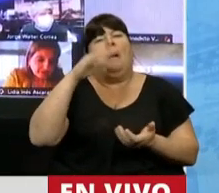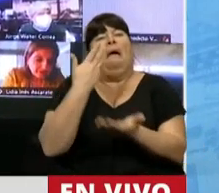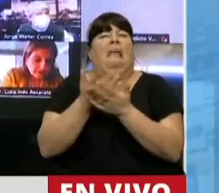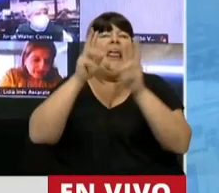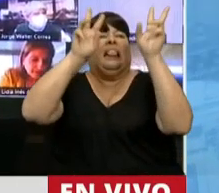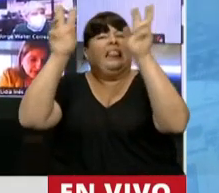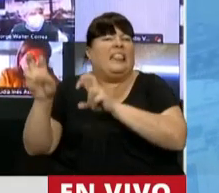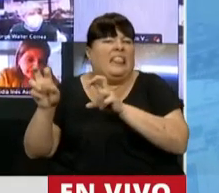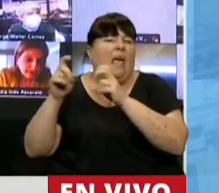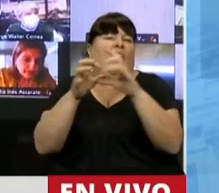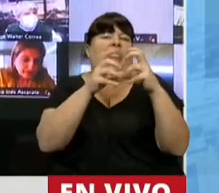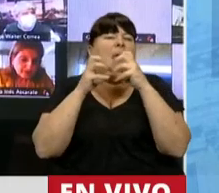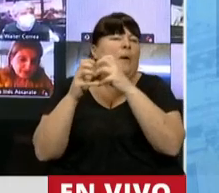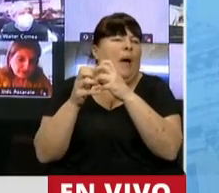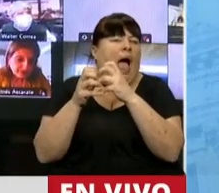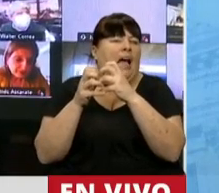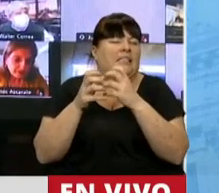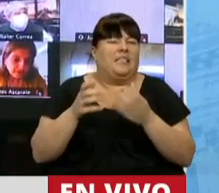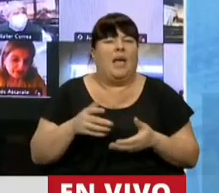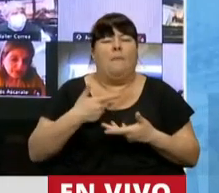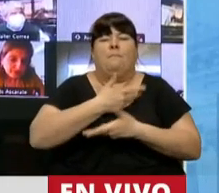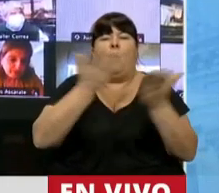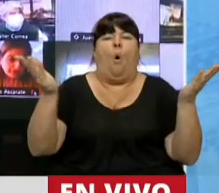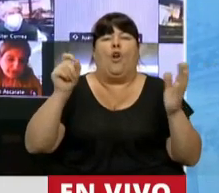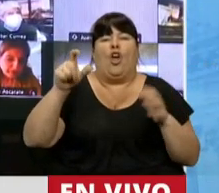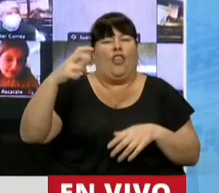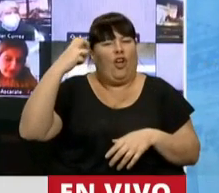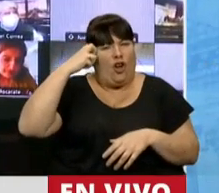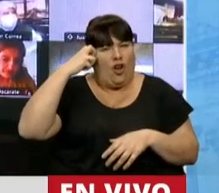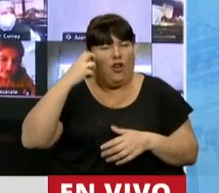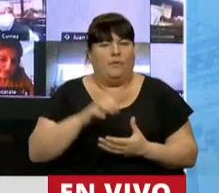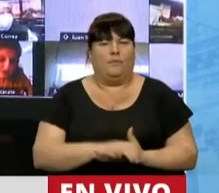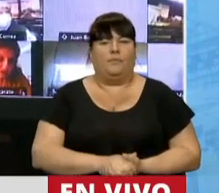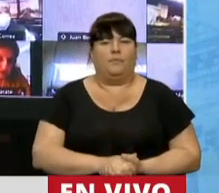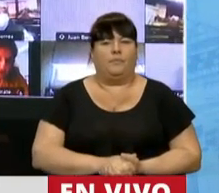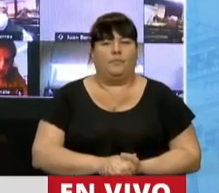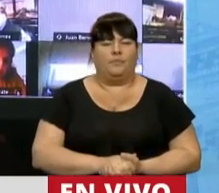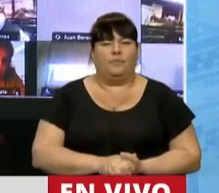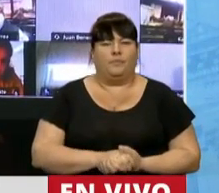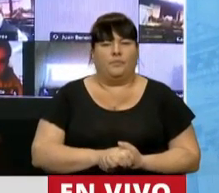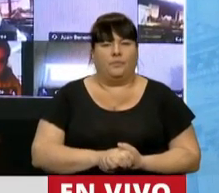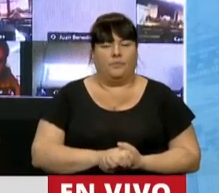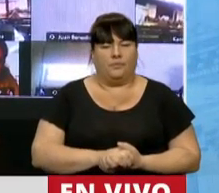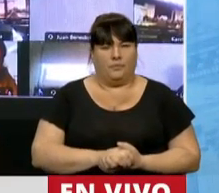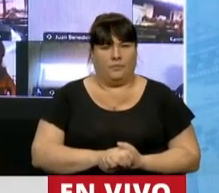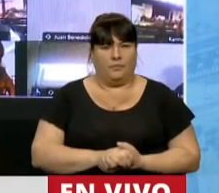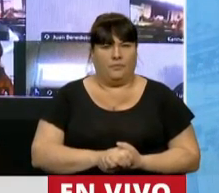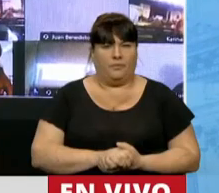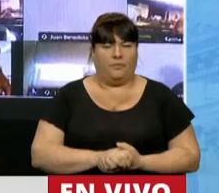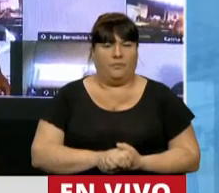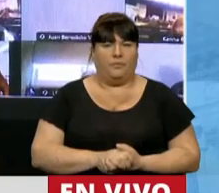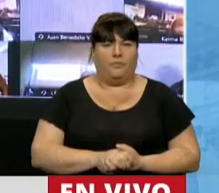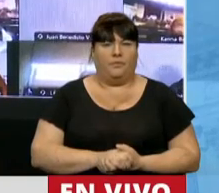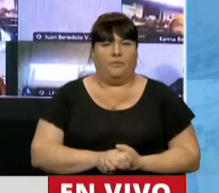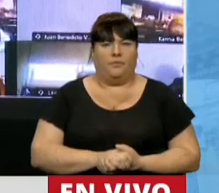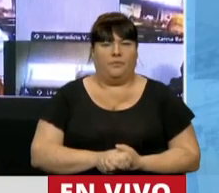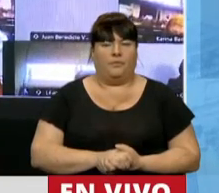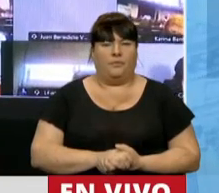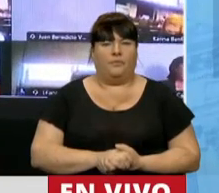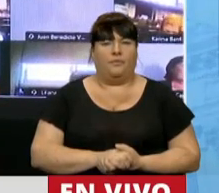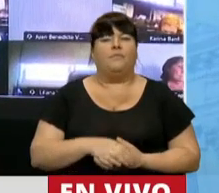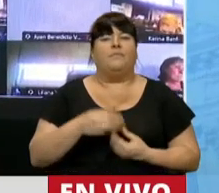problemas urgentes y sus soluciones, la cuestión sanitaria, la pobreza, la marginalidad, el empleo, la producción,